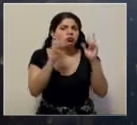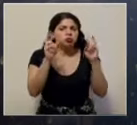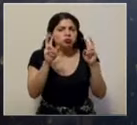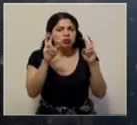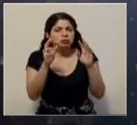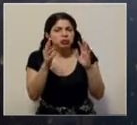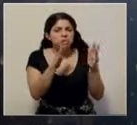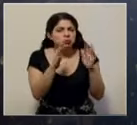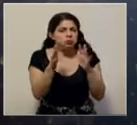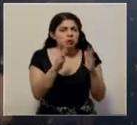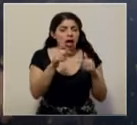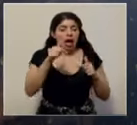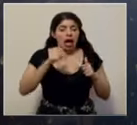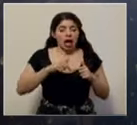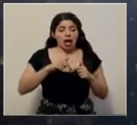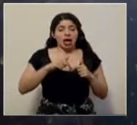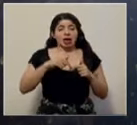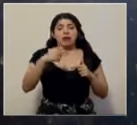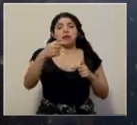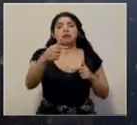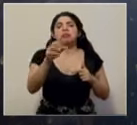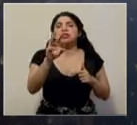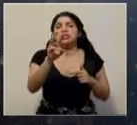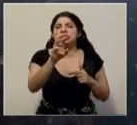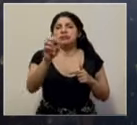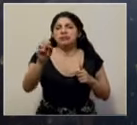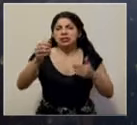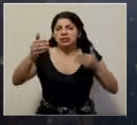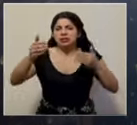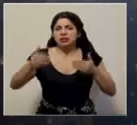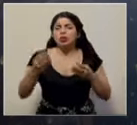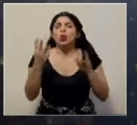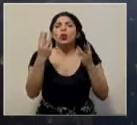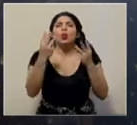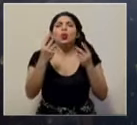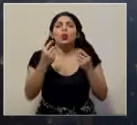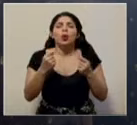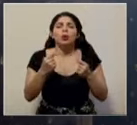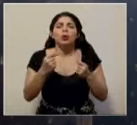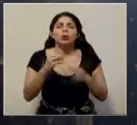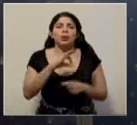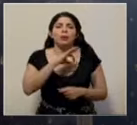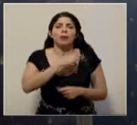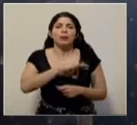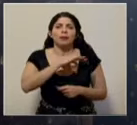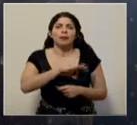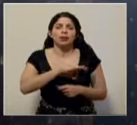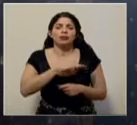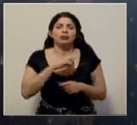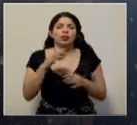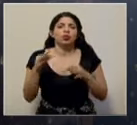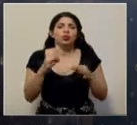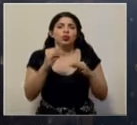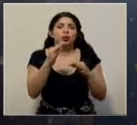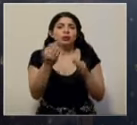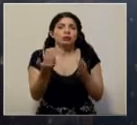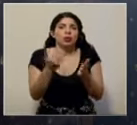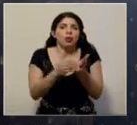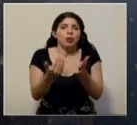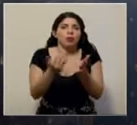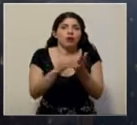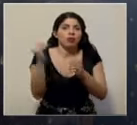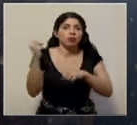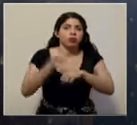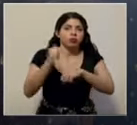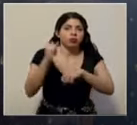supuesto para de aquí a unos 6 meses de recuperación de flujo de turismo por parte del país que